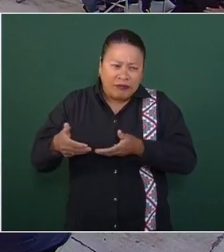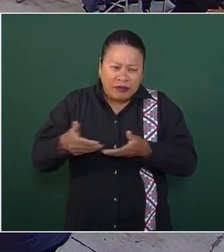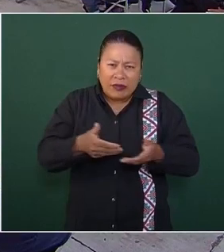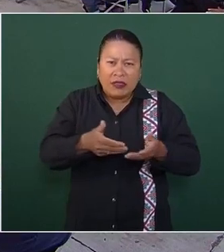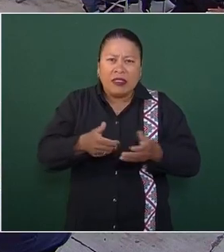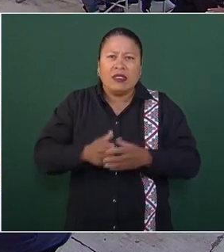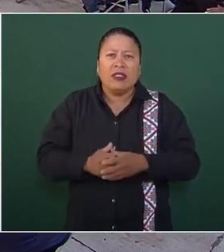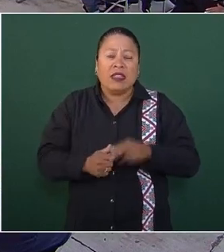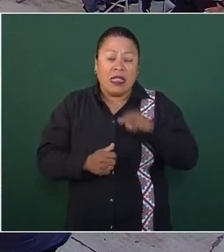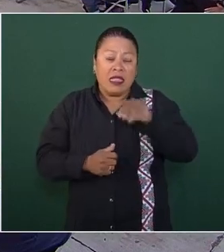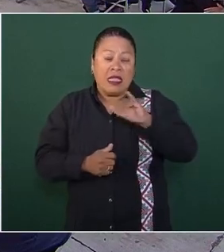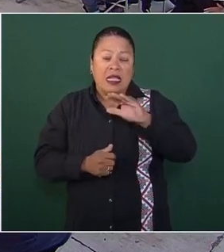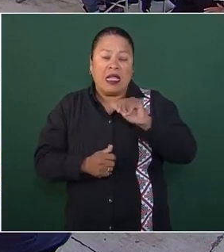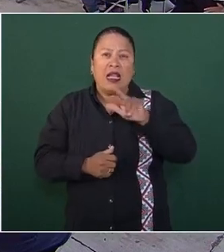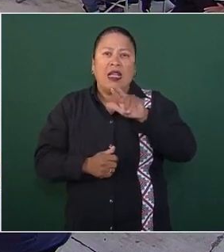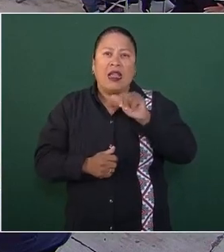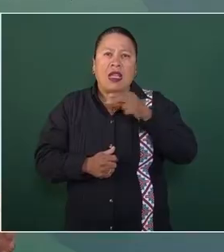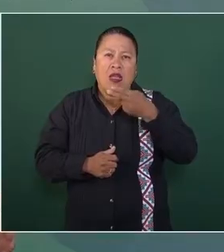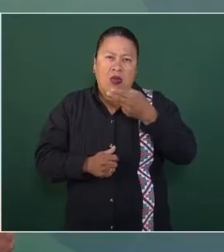de Nicaragua